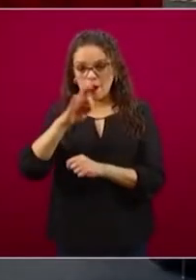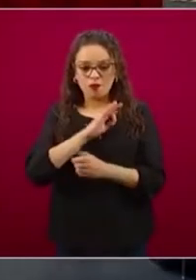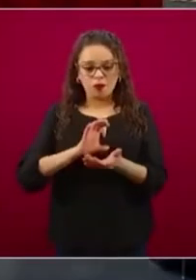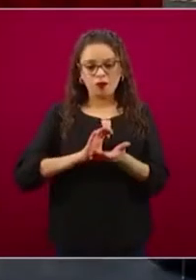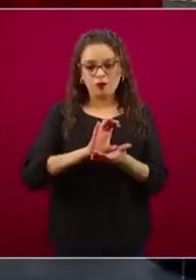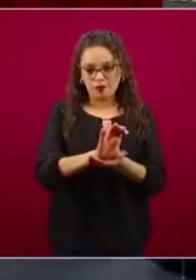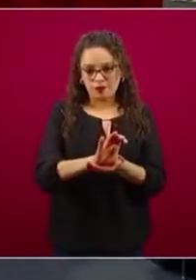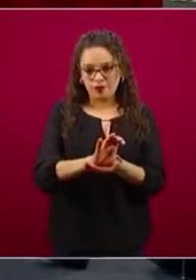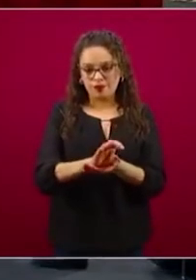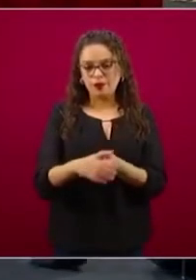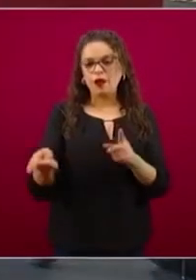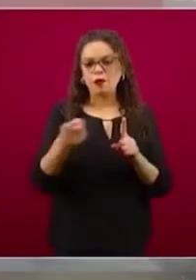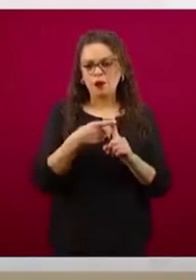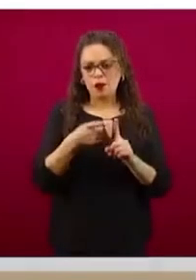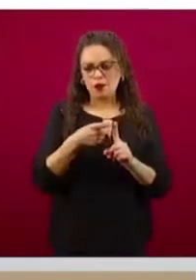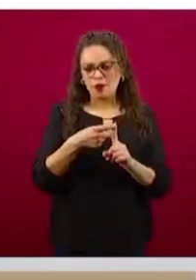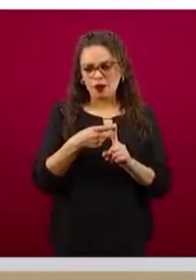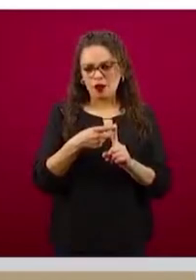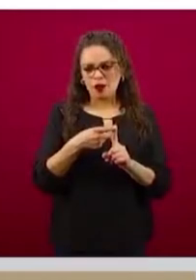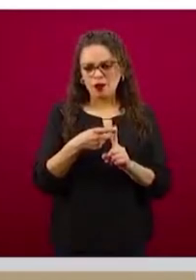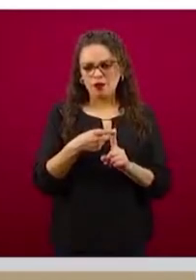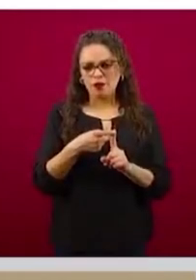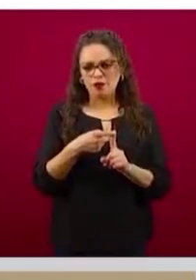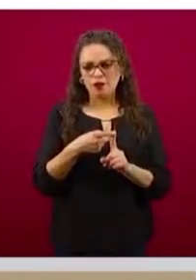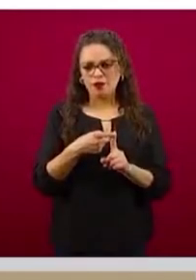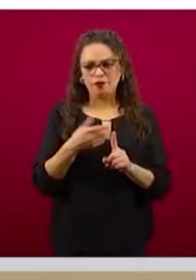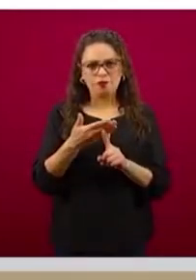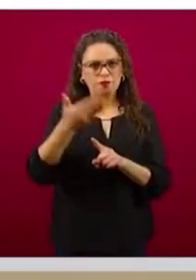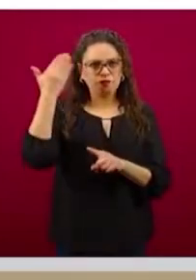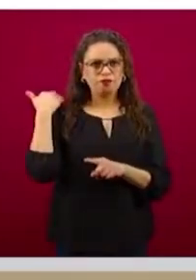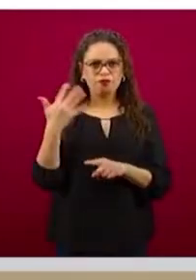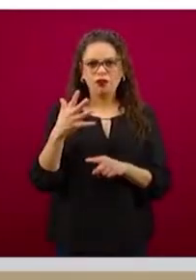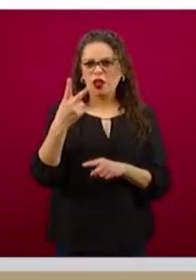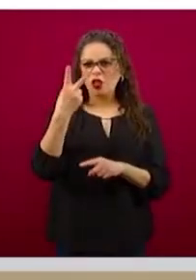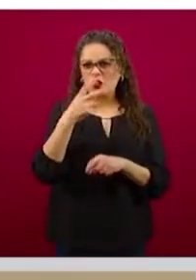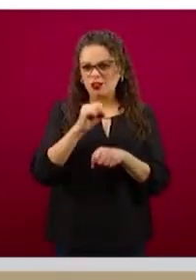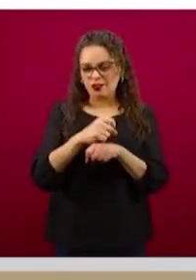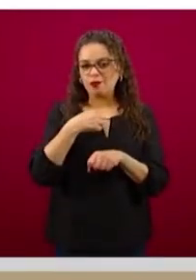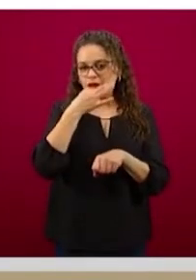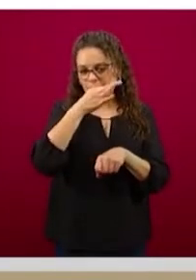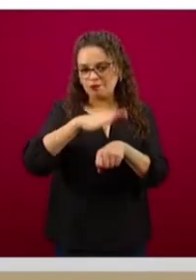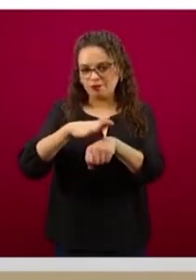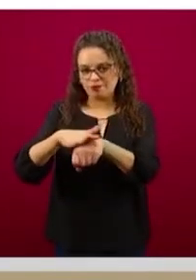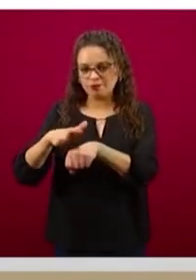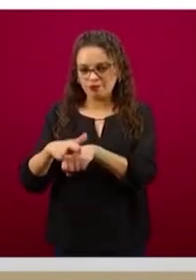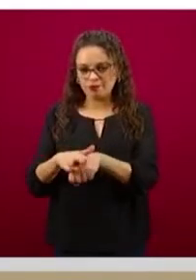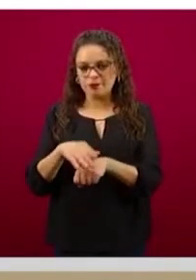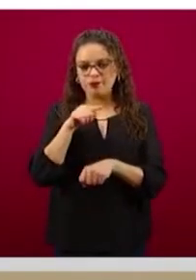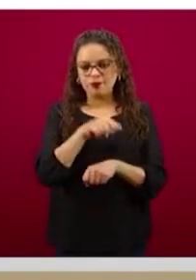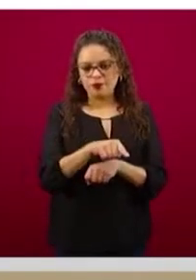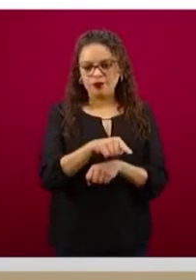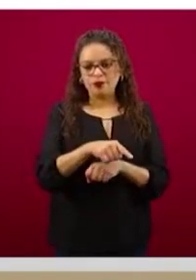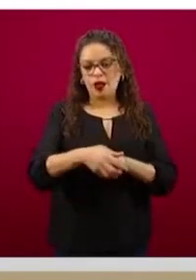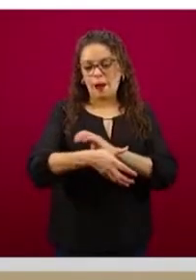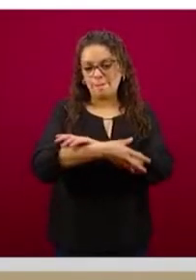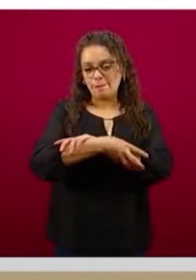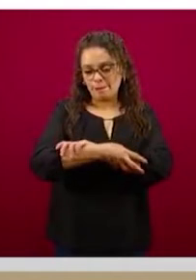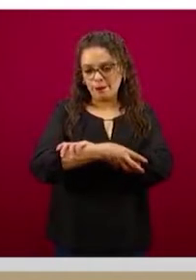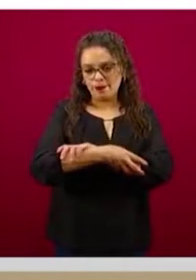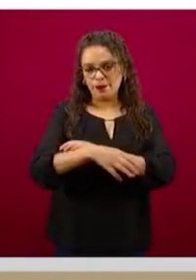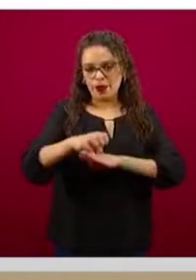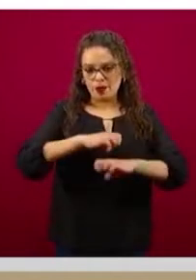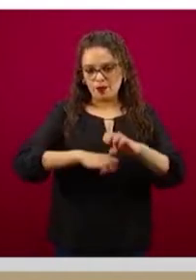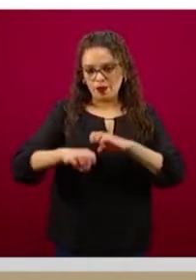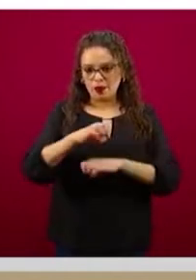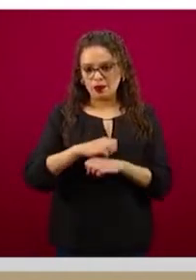primer universo que es el que hemos venido reportando prácticamente hace más de dos semanas del empresariado solidario de 645.000 102